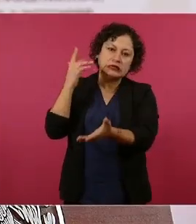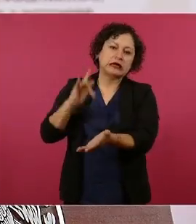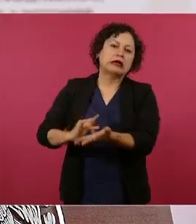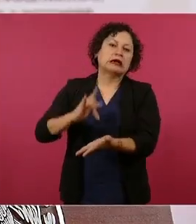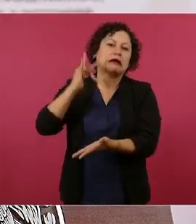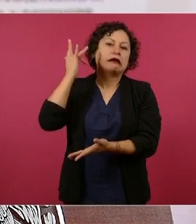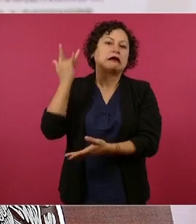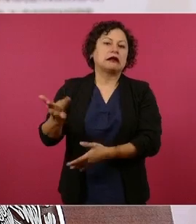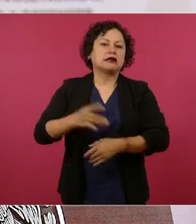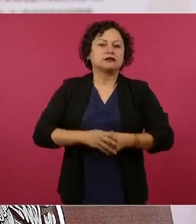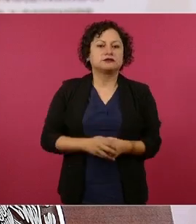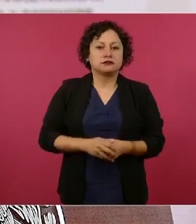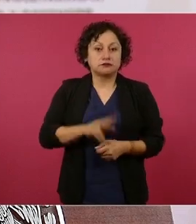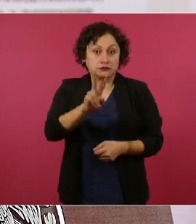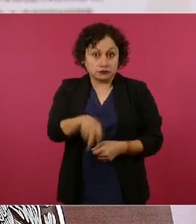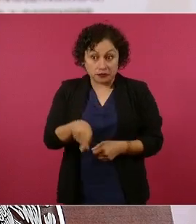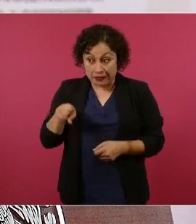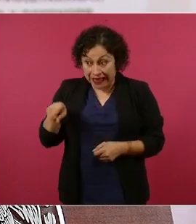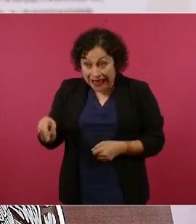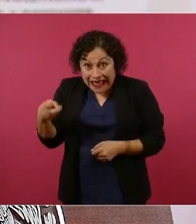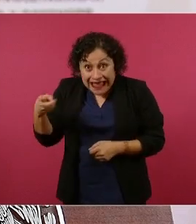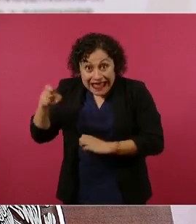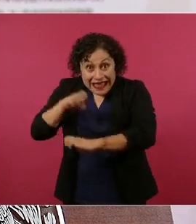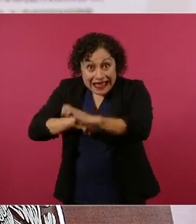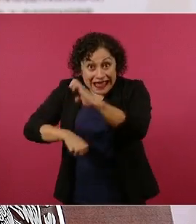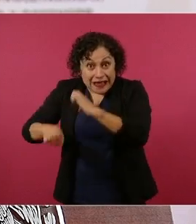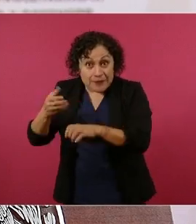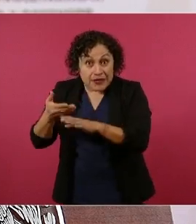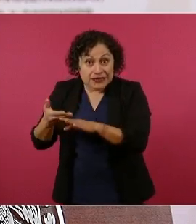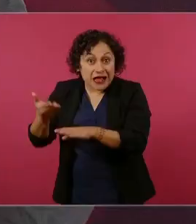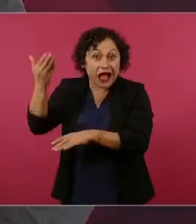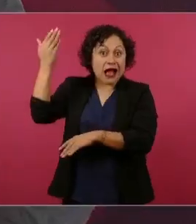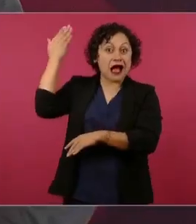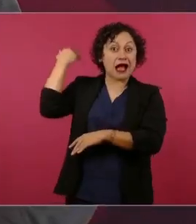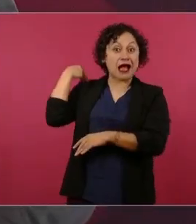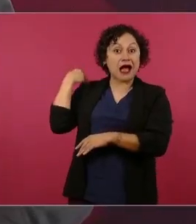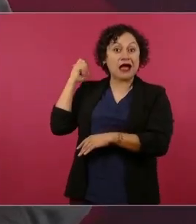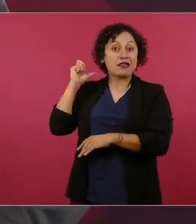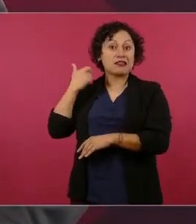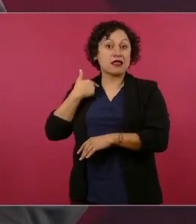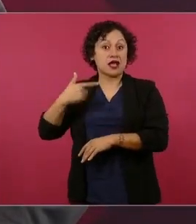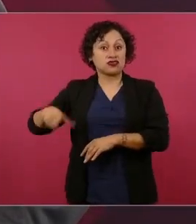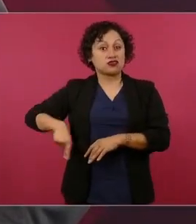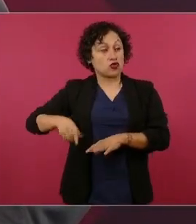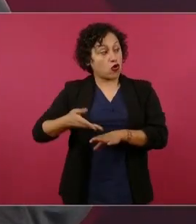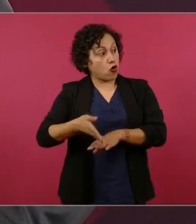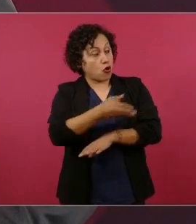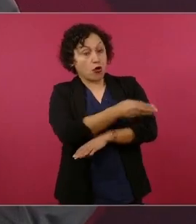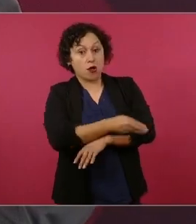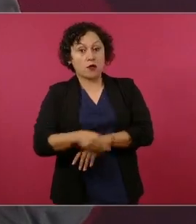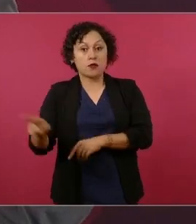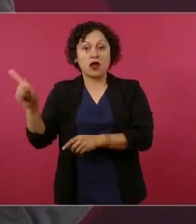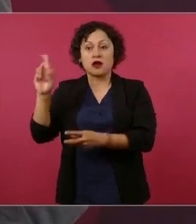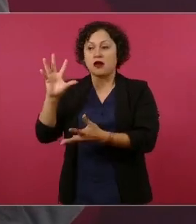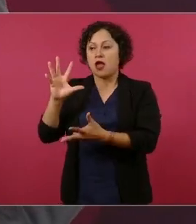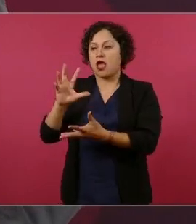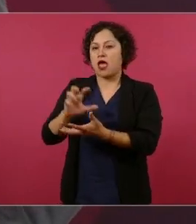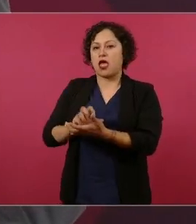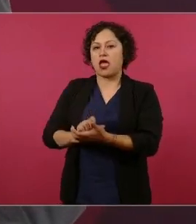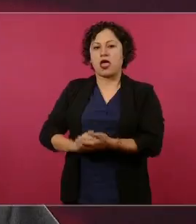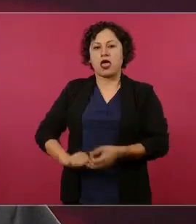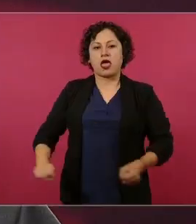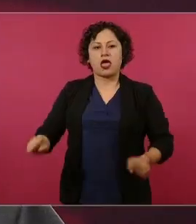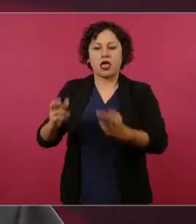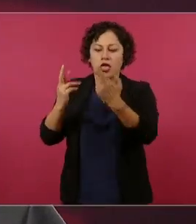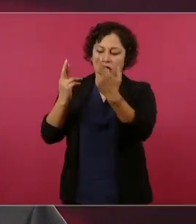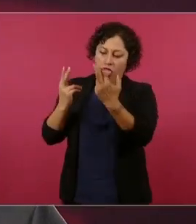y íbamos a quedar en manos de empresas privadas cuyo objetivo es la ganancia. Y ya vemos, repito,